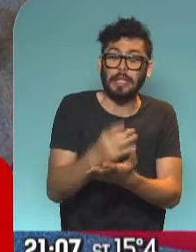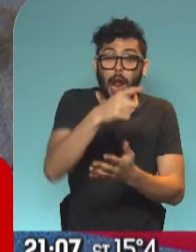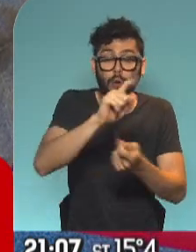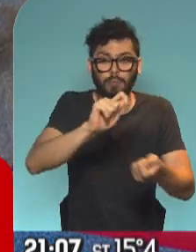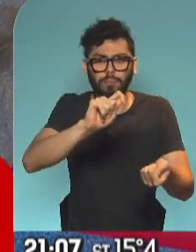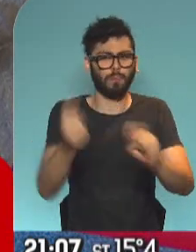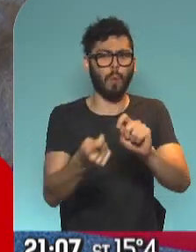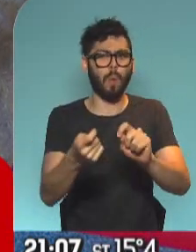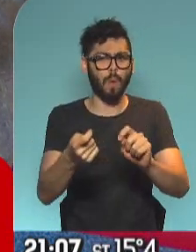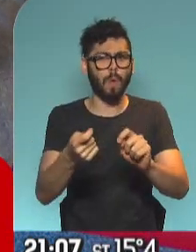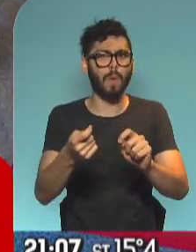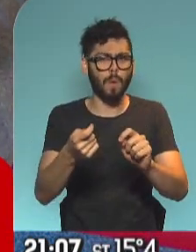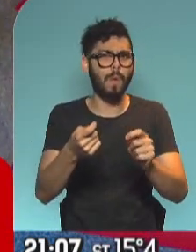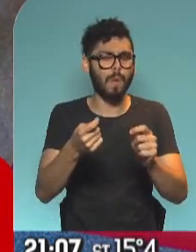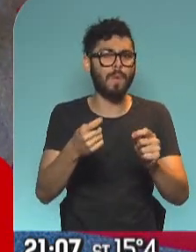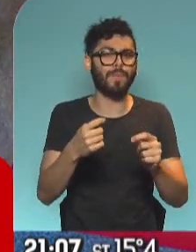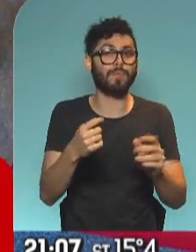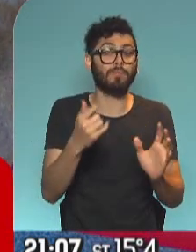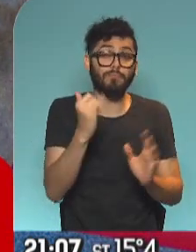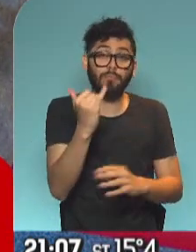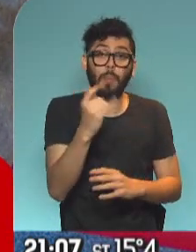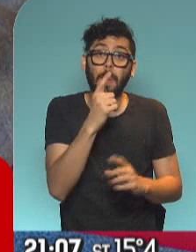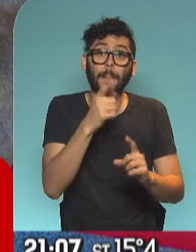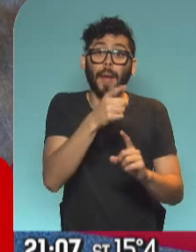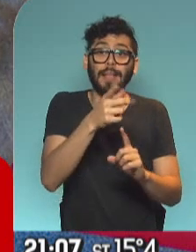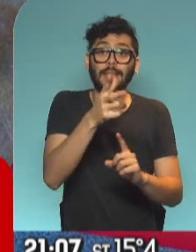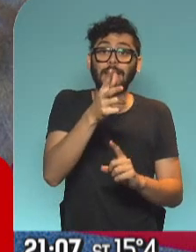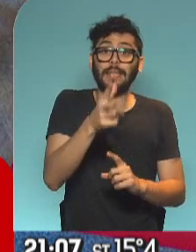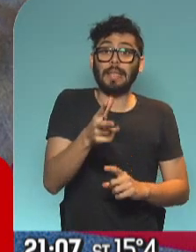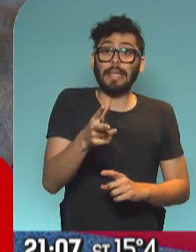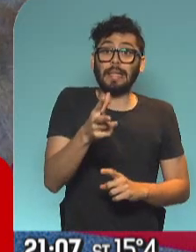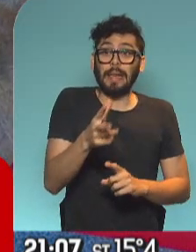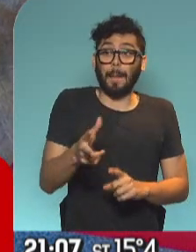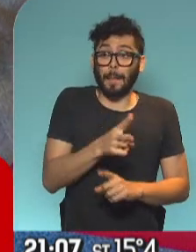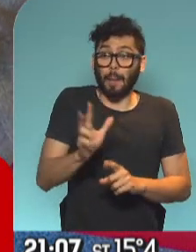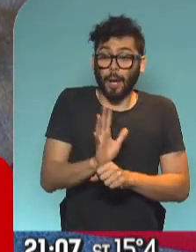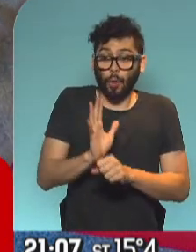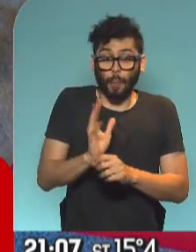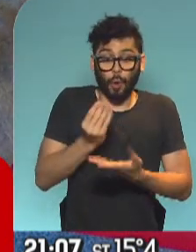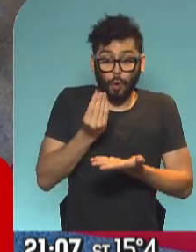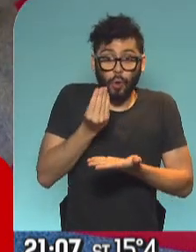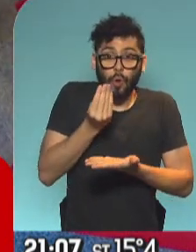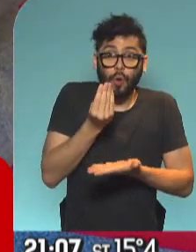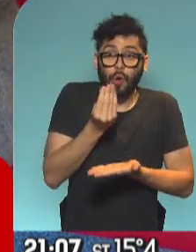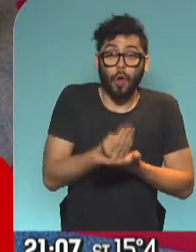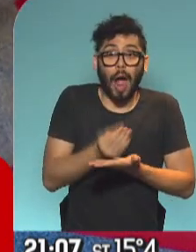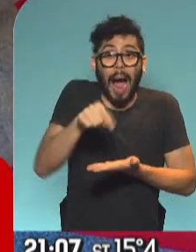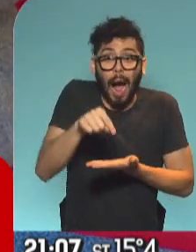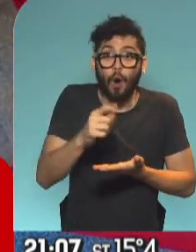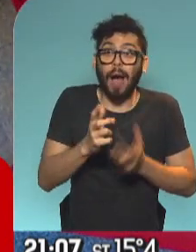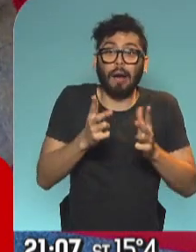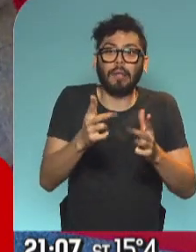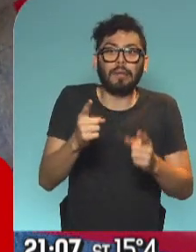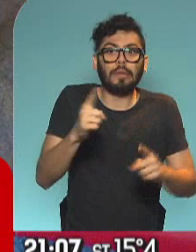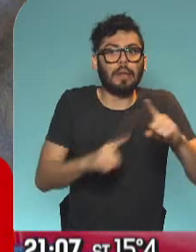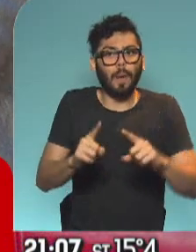creo que esto incluso le hace complejo a él su propio mandato dentro del Vaticano. Yo creo que a esta altura del